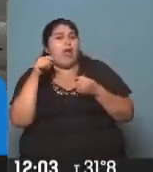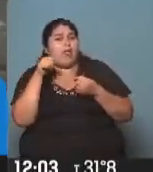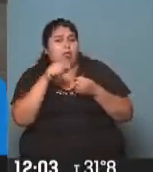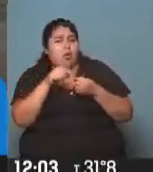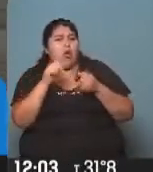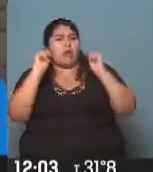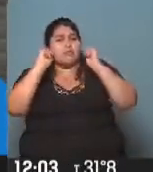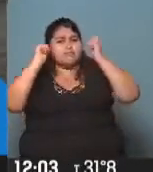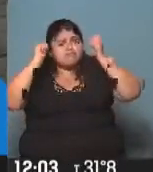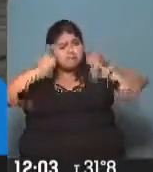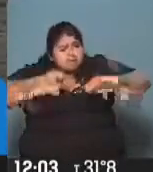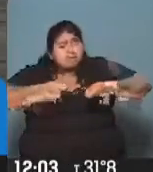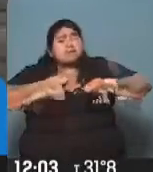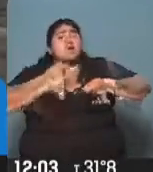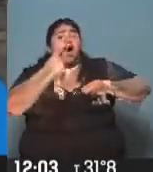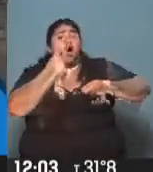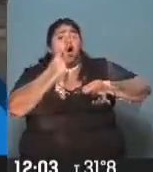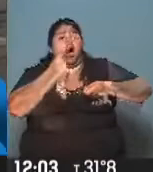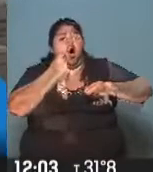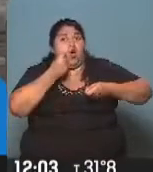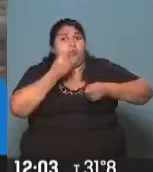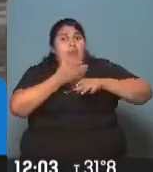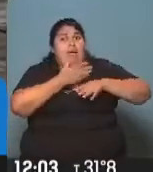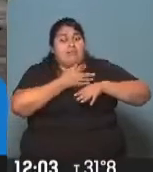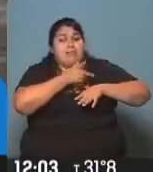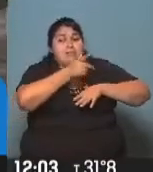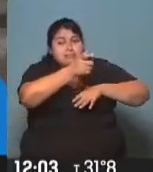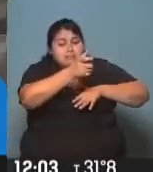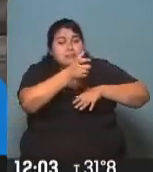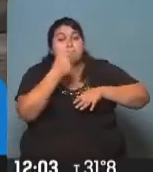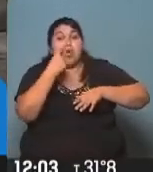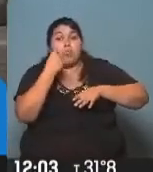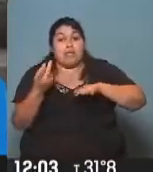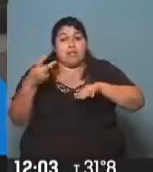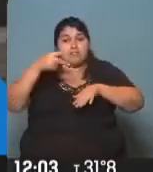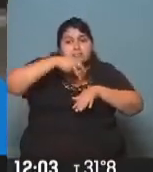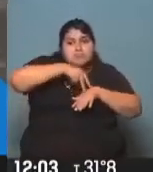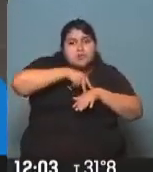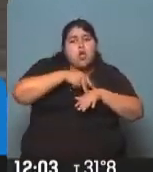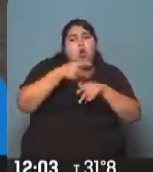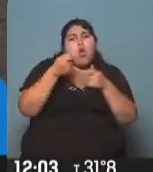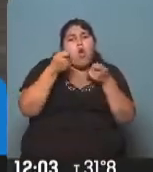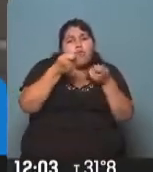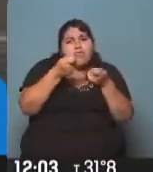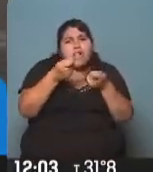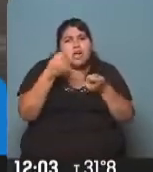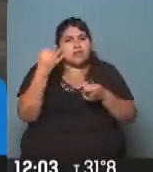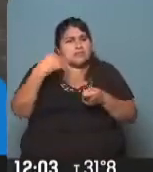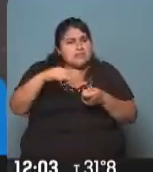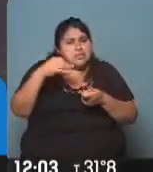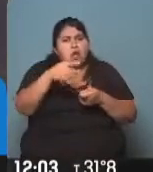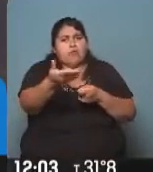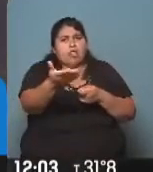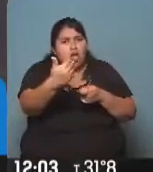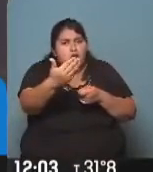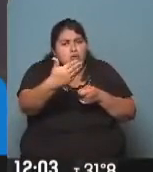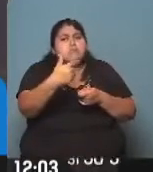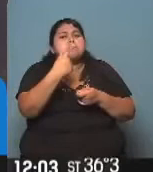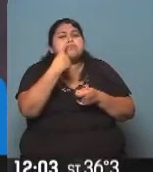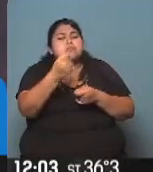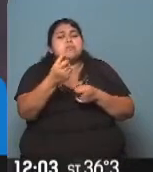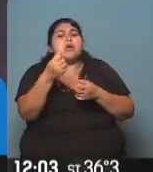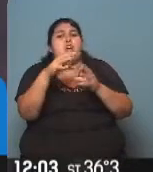encapuchado al momento de disparar se bajó del vehículo obligó a bryant también a bajar de su vehículo un volkswagen